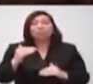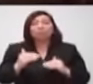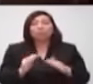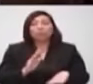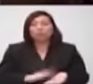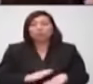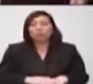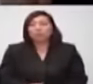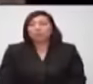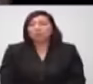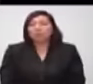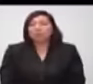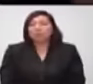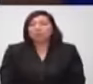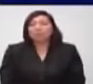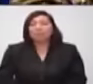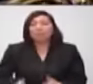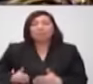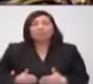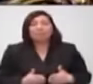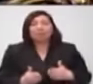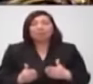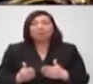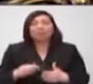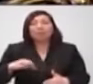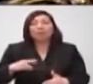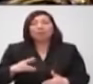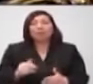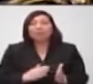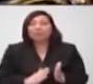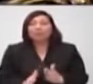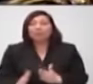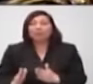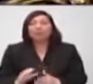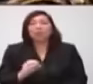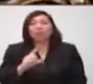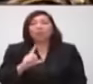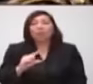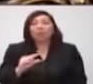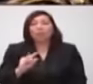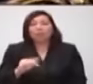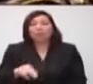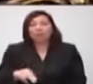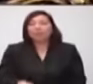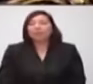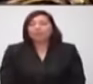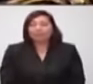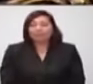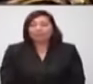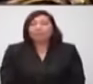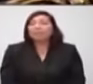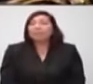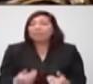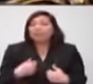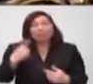sobre la Panamericana y luego también un paso a desnivel sobre Holguín también para darle una mayor movilidad. Y